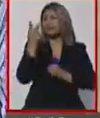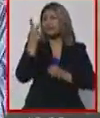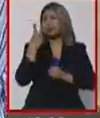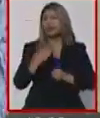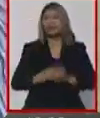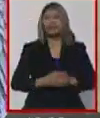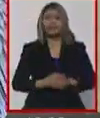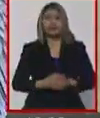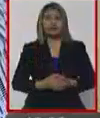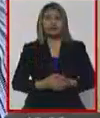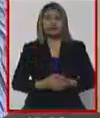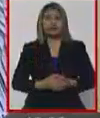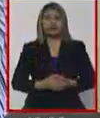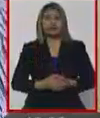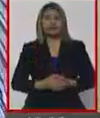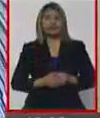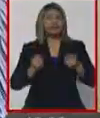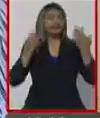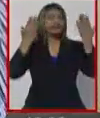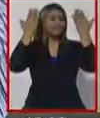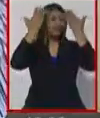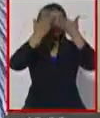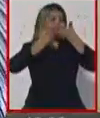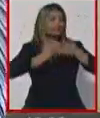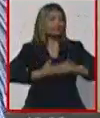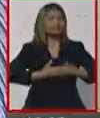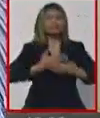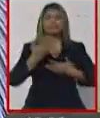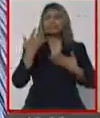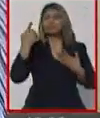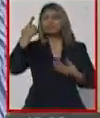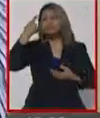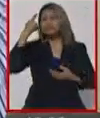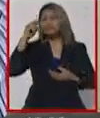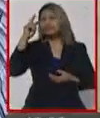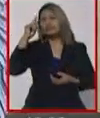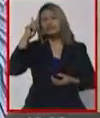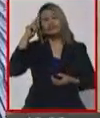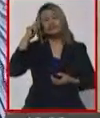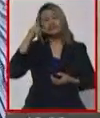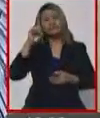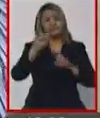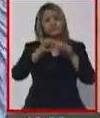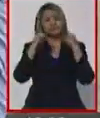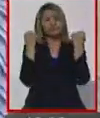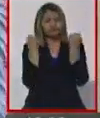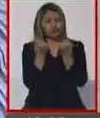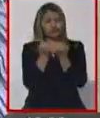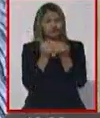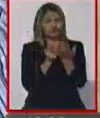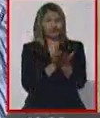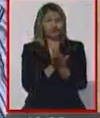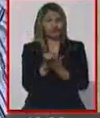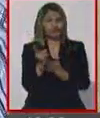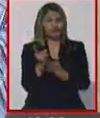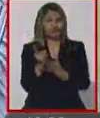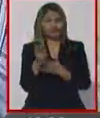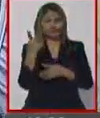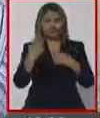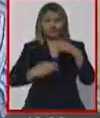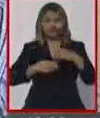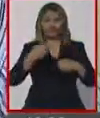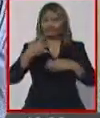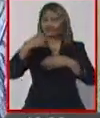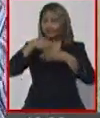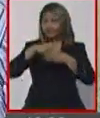son más cortinas de humo para tapar para con la sociedad la verdadera